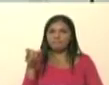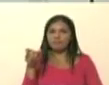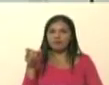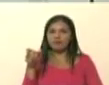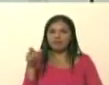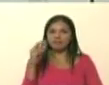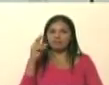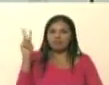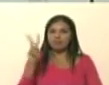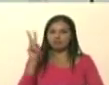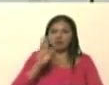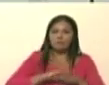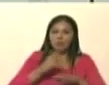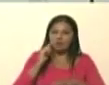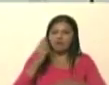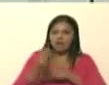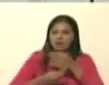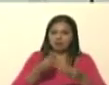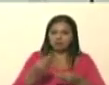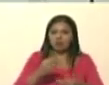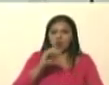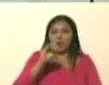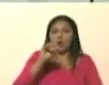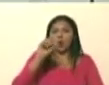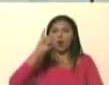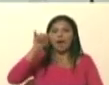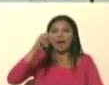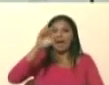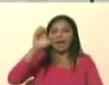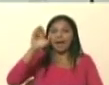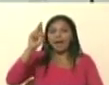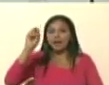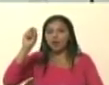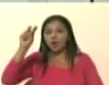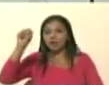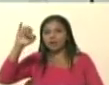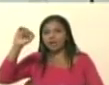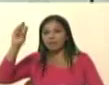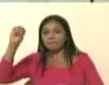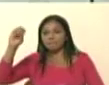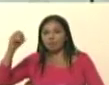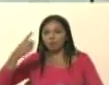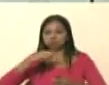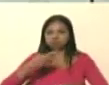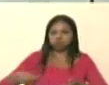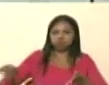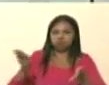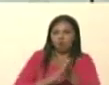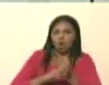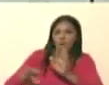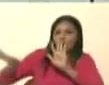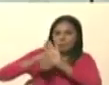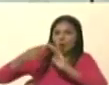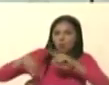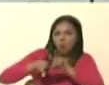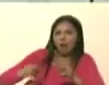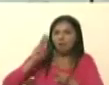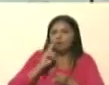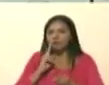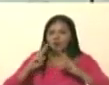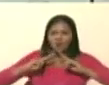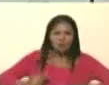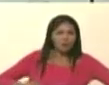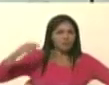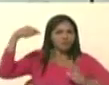porque creo que ha hecho la encarnación de un bolívar profundamente humano